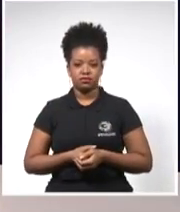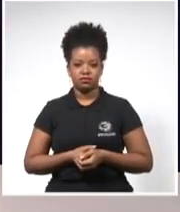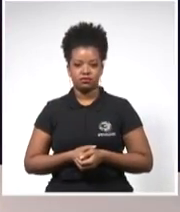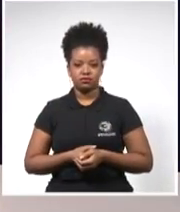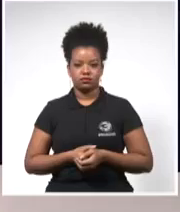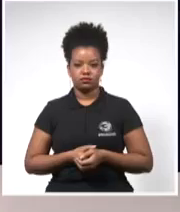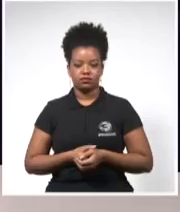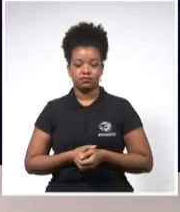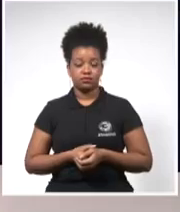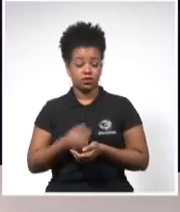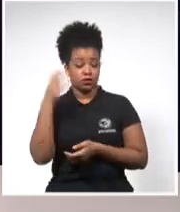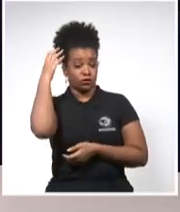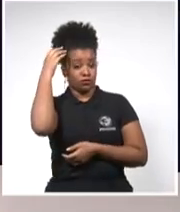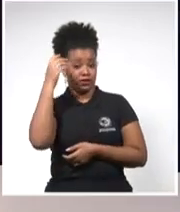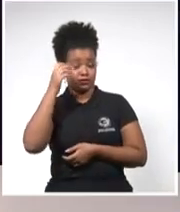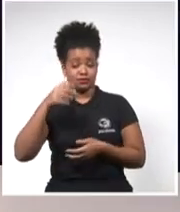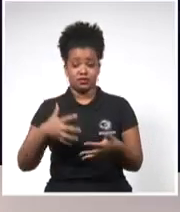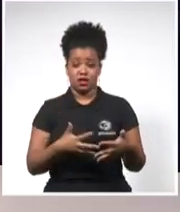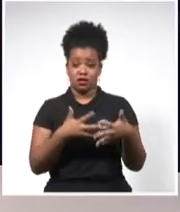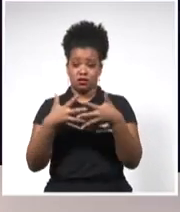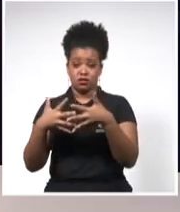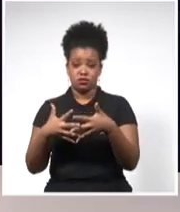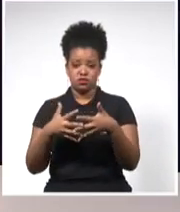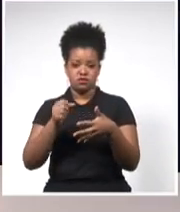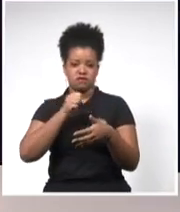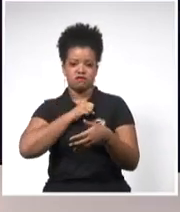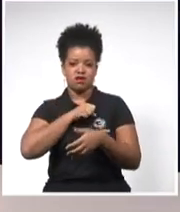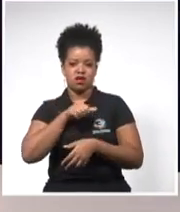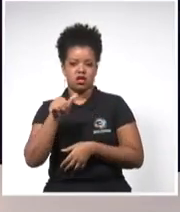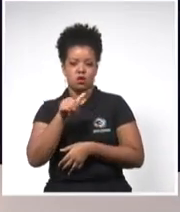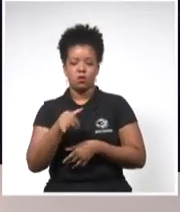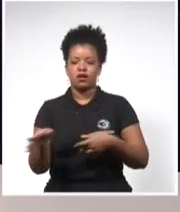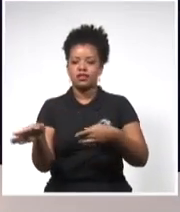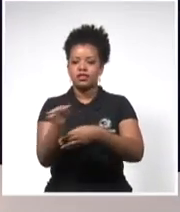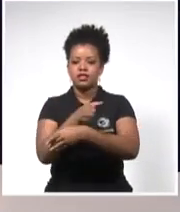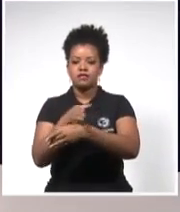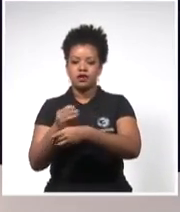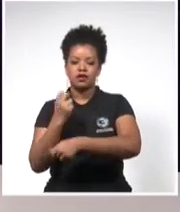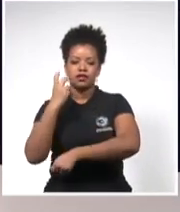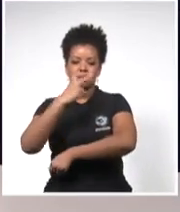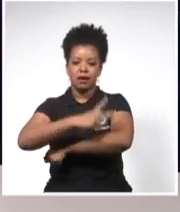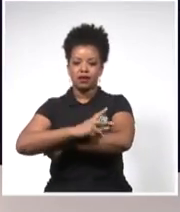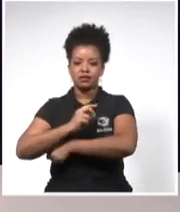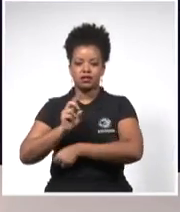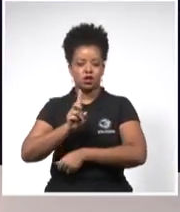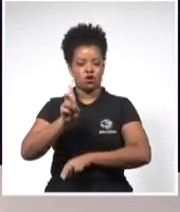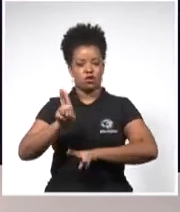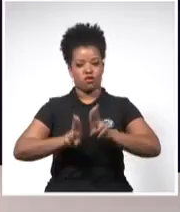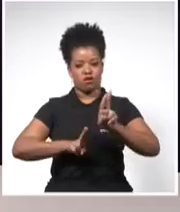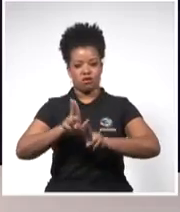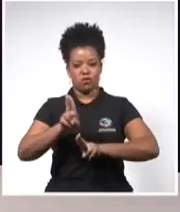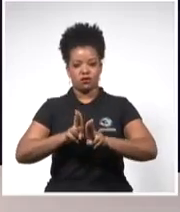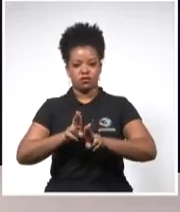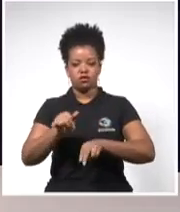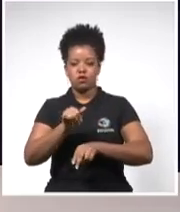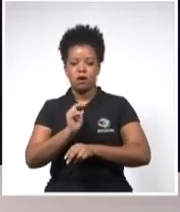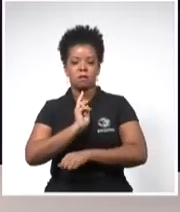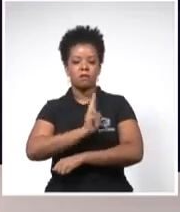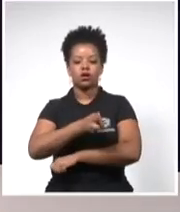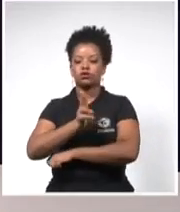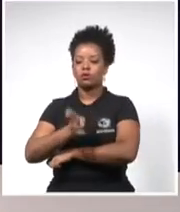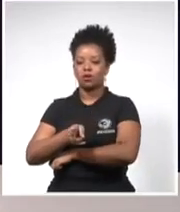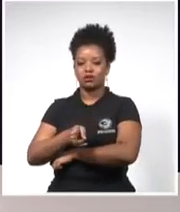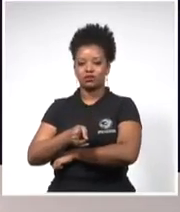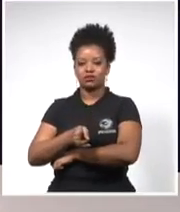el gobierno de Estados Unidos intente manipular a los organismos internacionales y regionales a su antojo. Se sabe que no